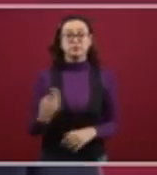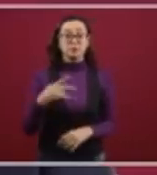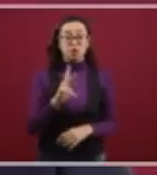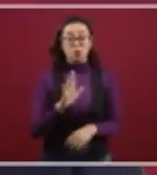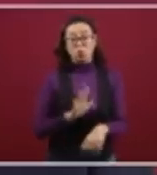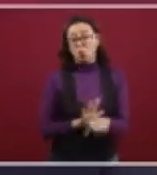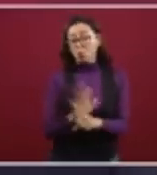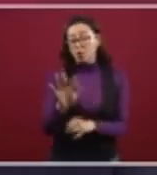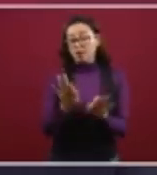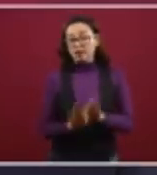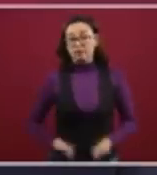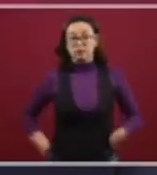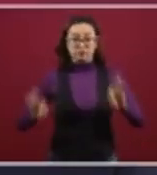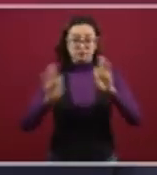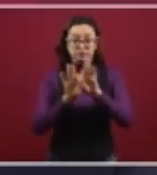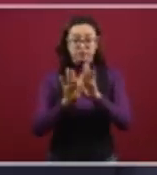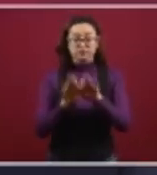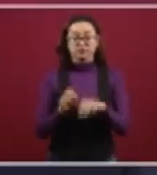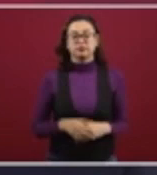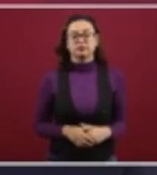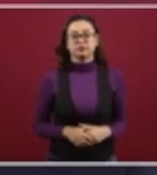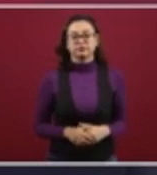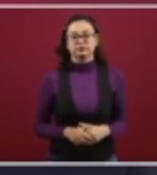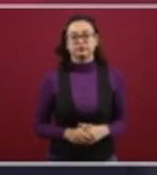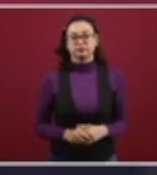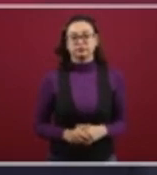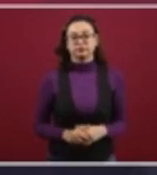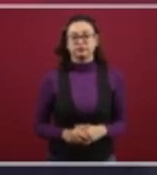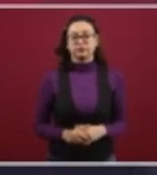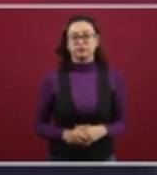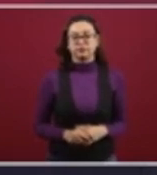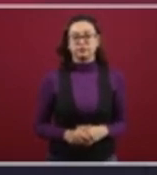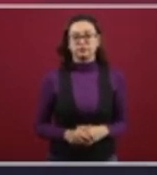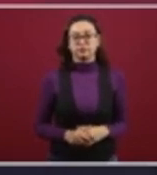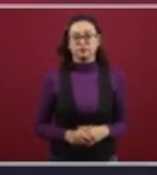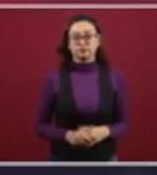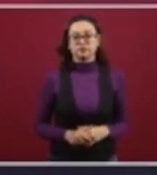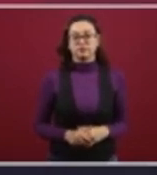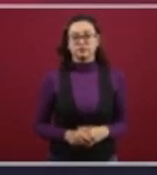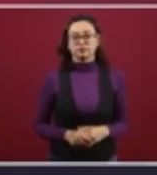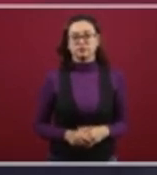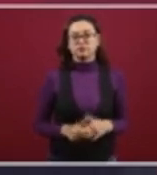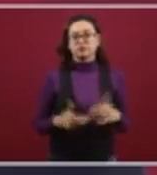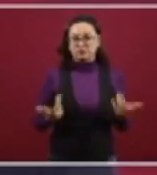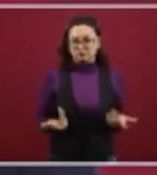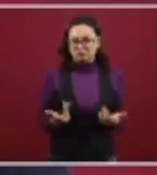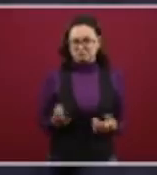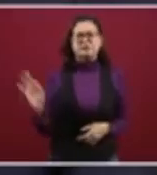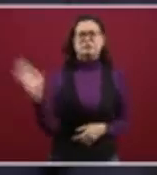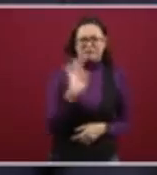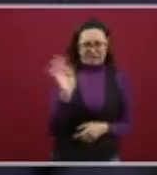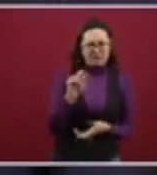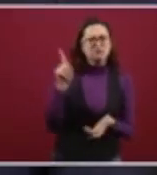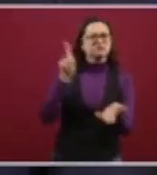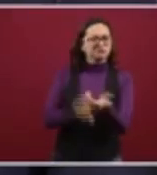importante es que no se toleran